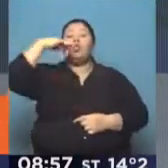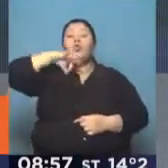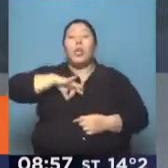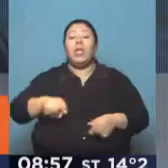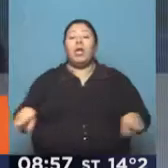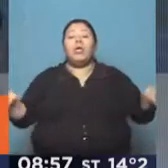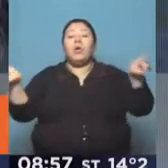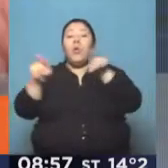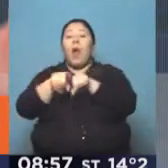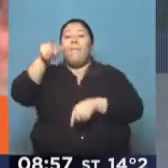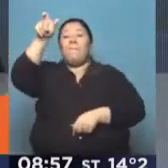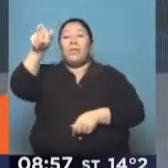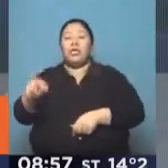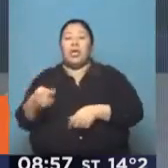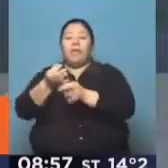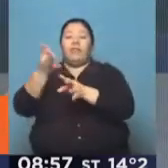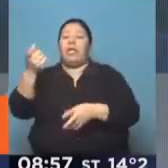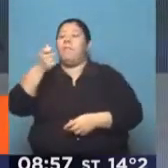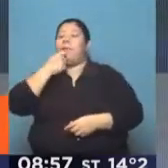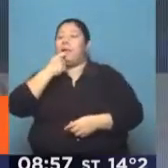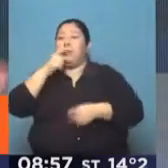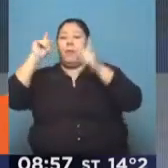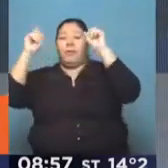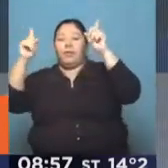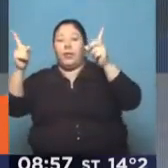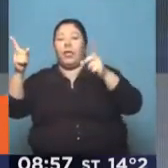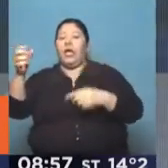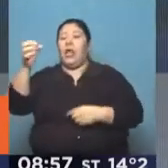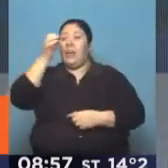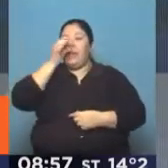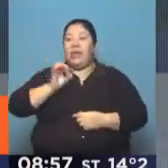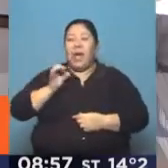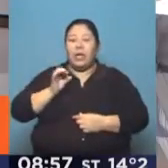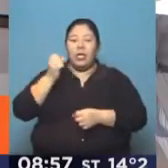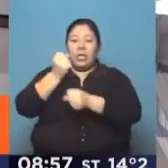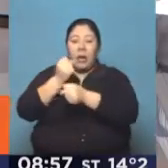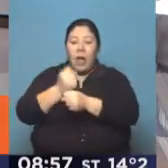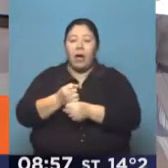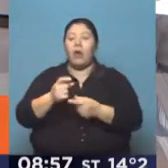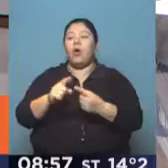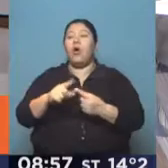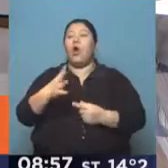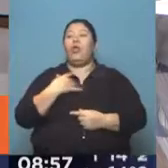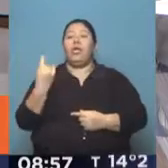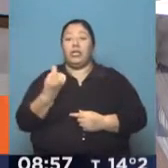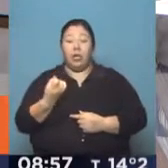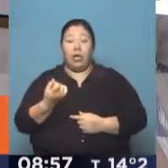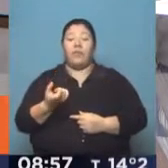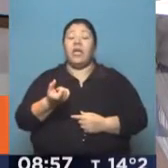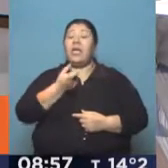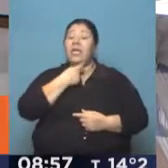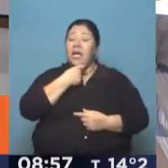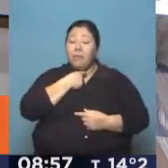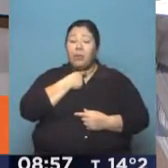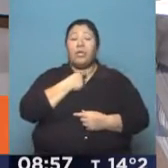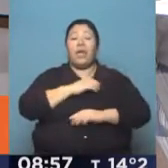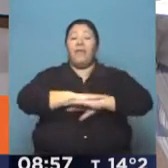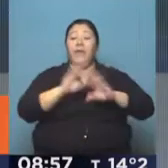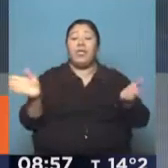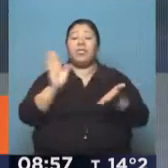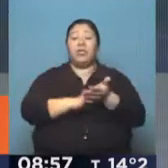calificado o una maestra con 20 años de antigüedad una directora de escuela decir queremos que se terminen con los privilegios de una casta política que